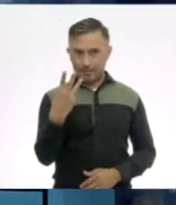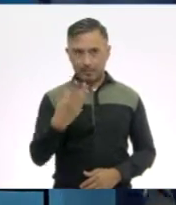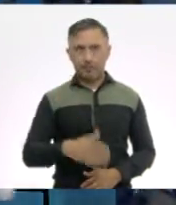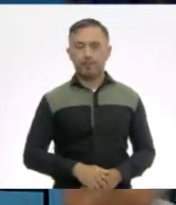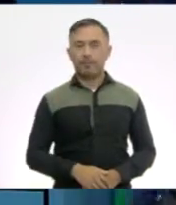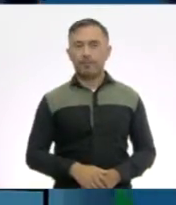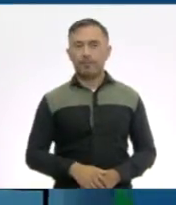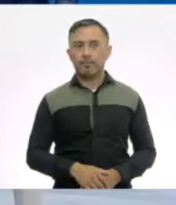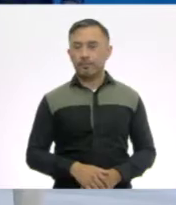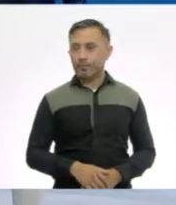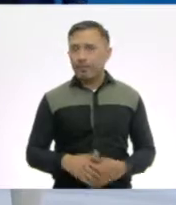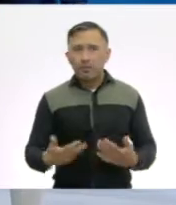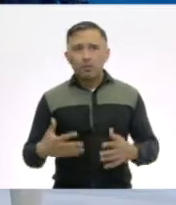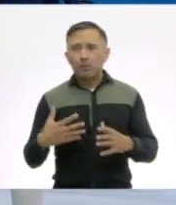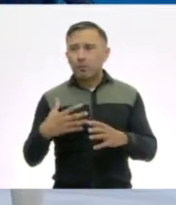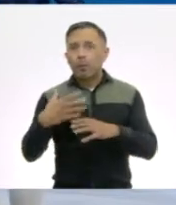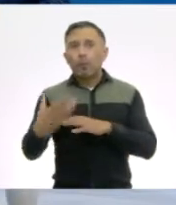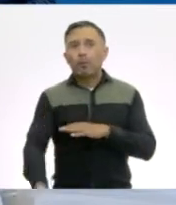¡Uy!